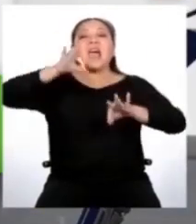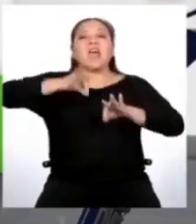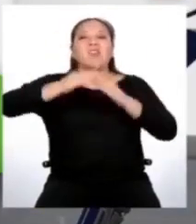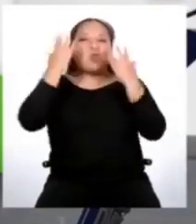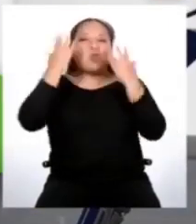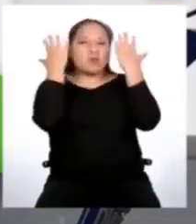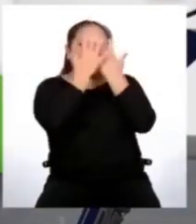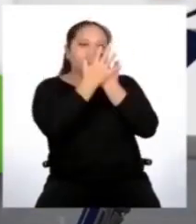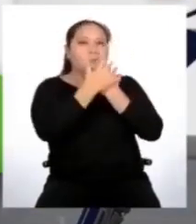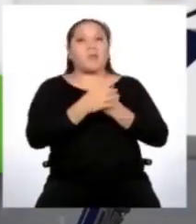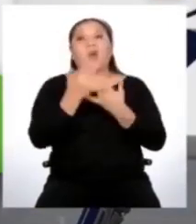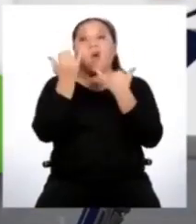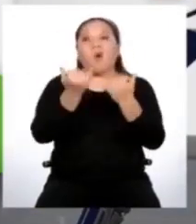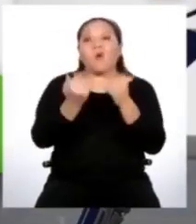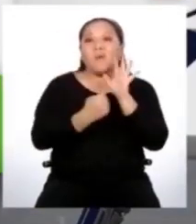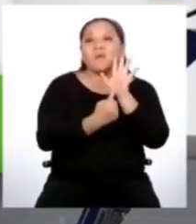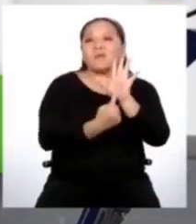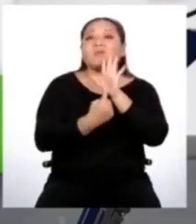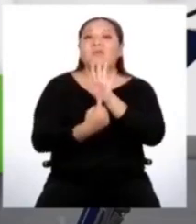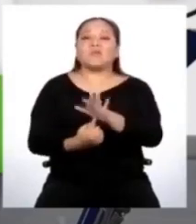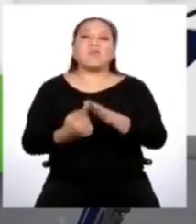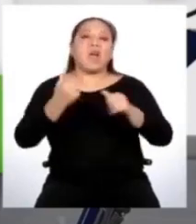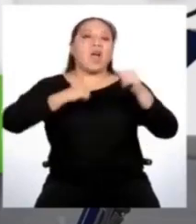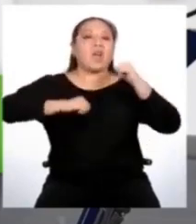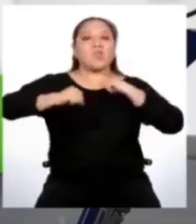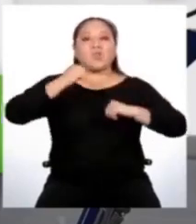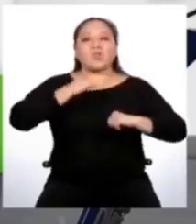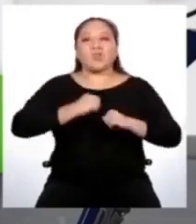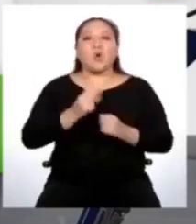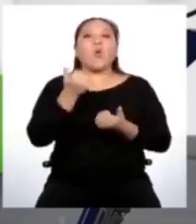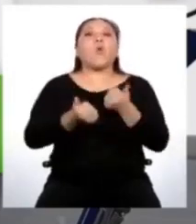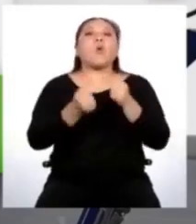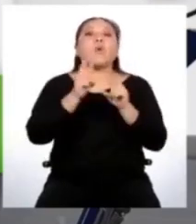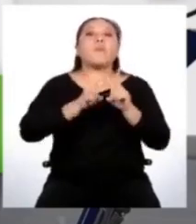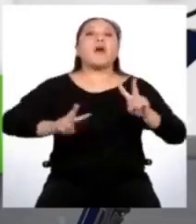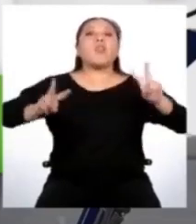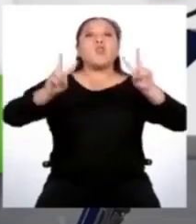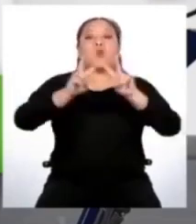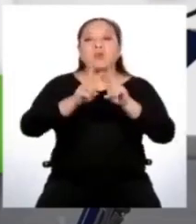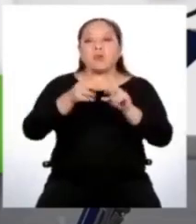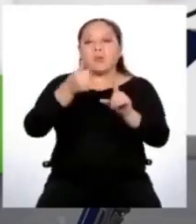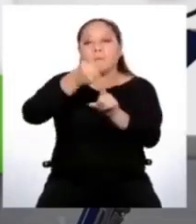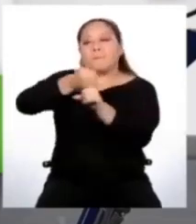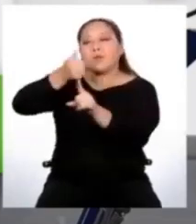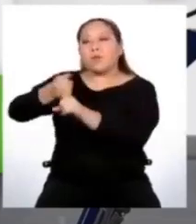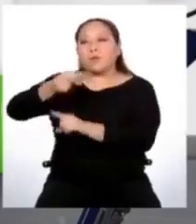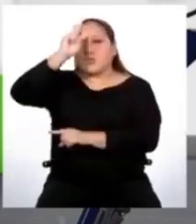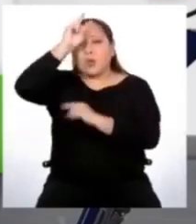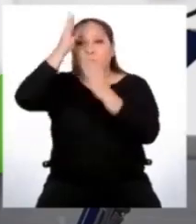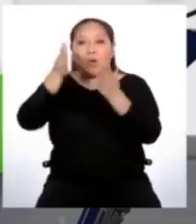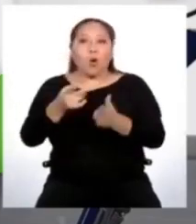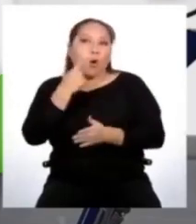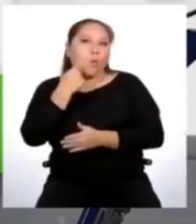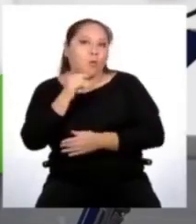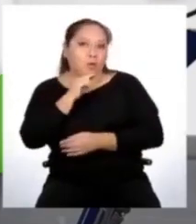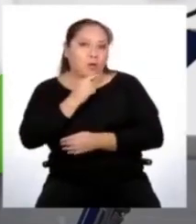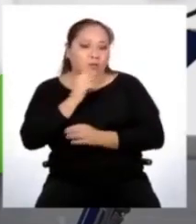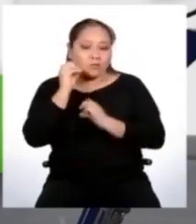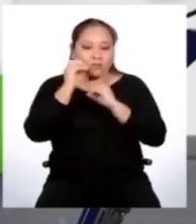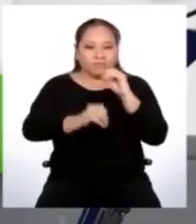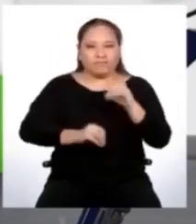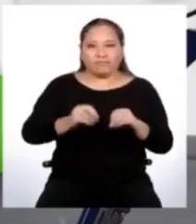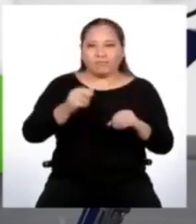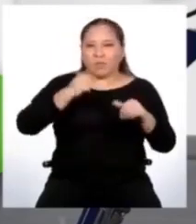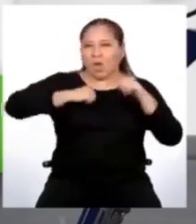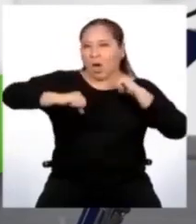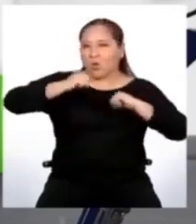eso, el día de hoy lo usaremos para dramatizar los valores que nos identifican como peruanas y peruanos. Realizar una puesta en escena no